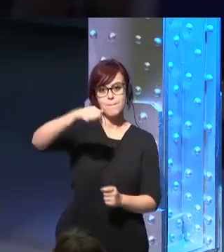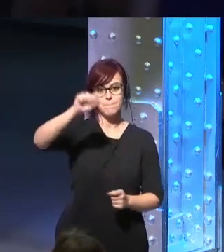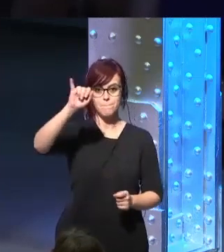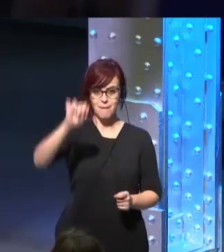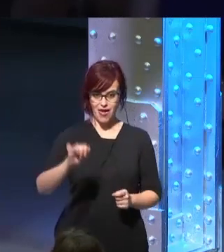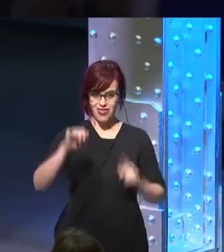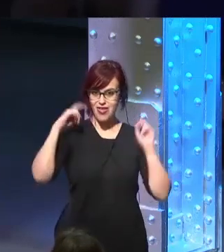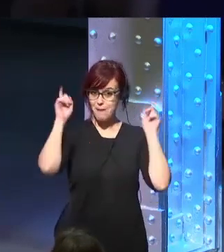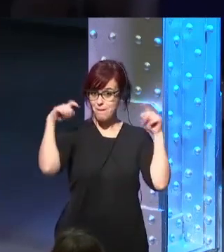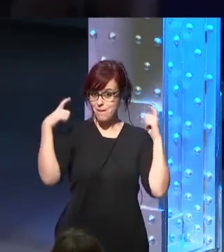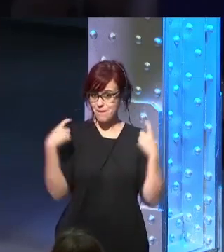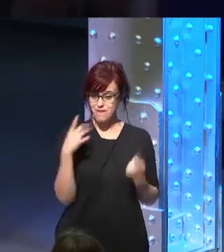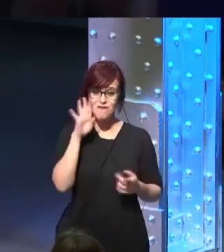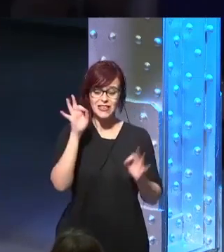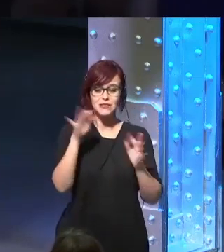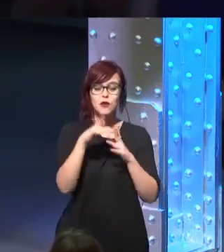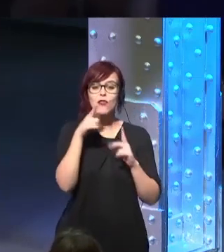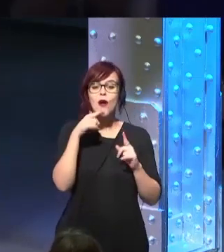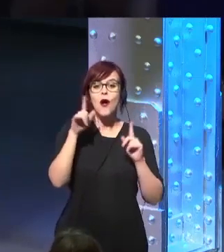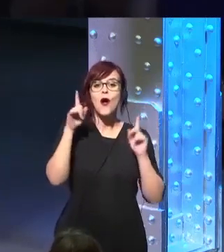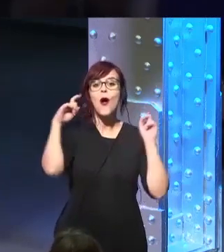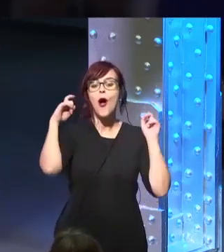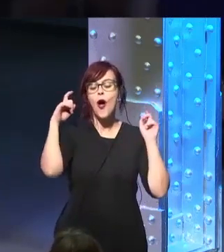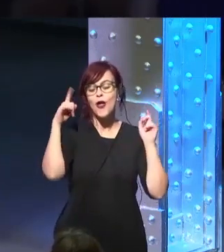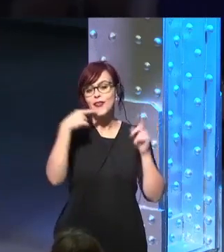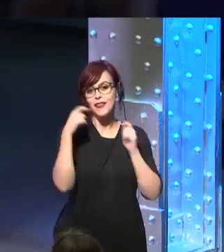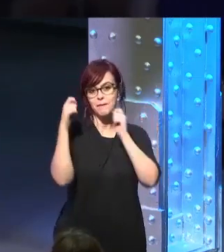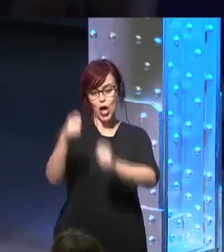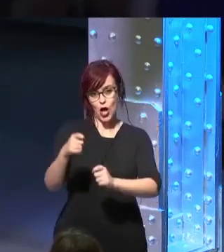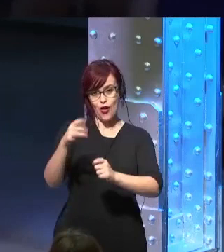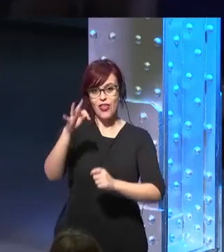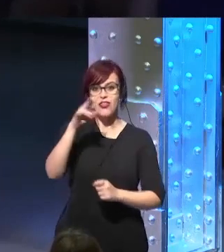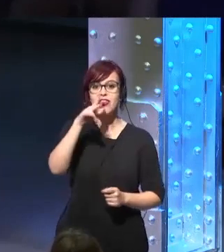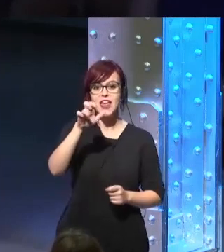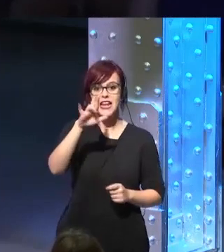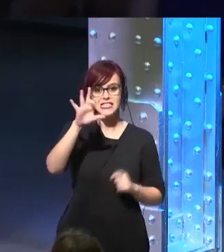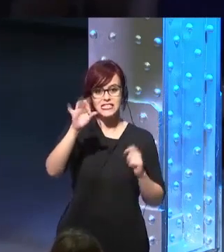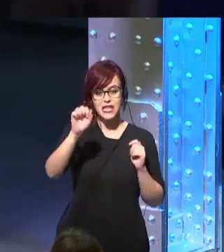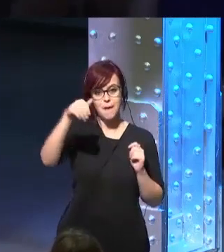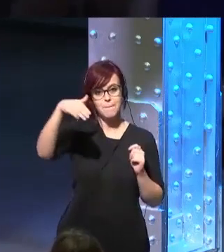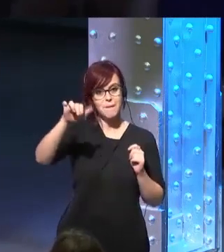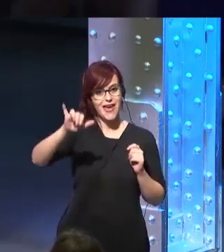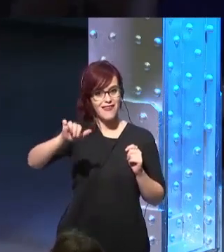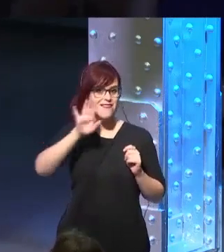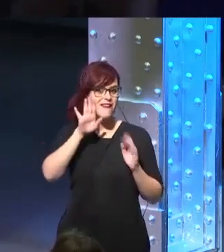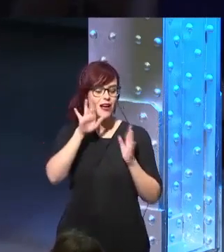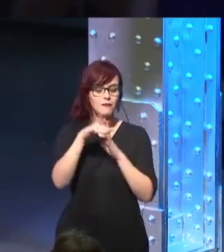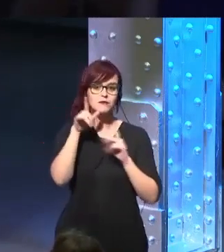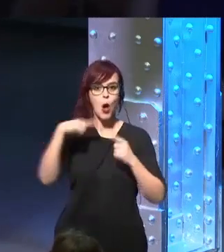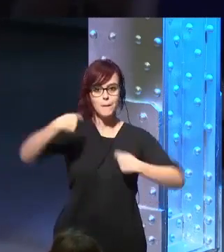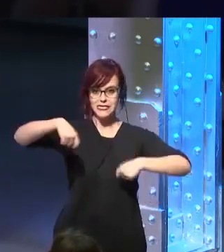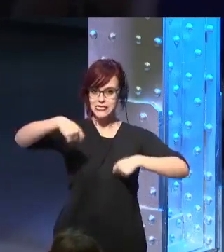Maidenhead. Maidenhead es el lugar donde que Theresa May representa en el Parlamento, y tiene la reputación de